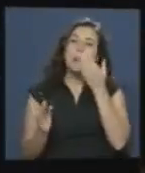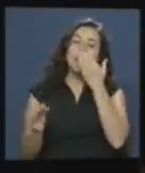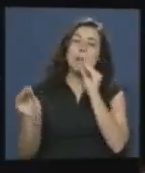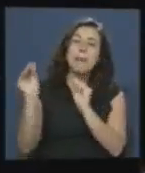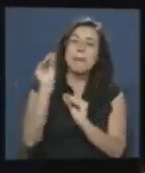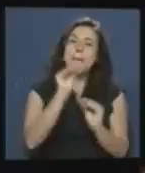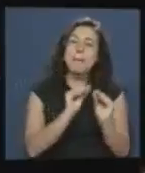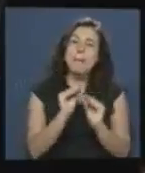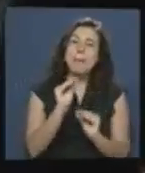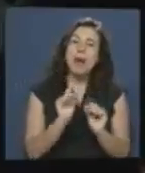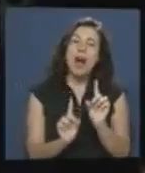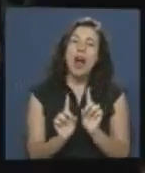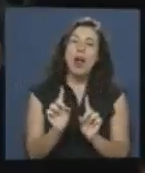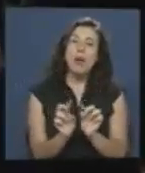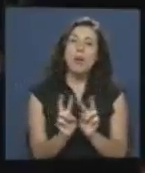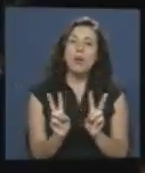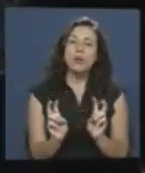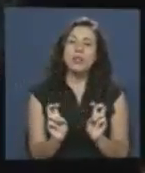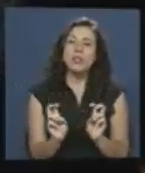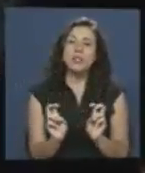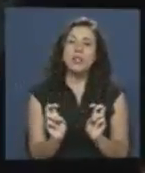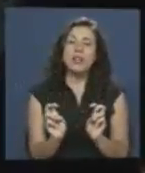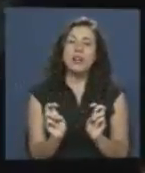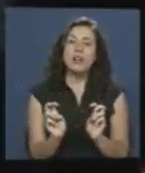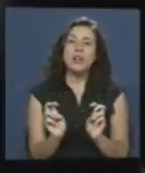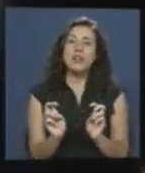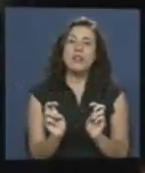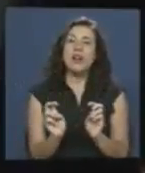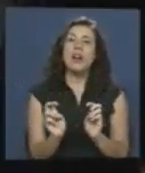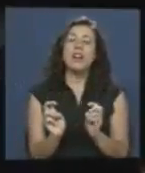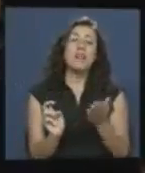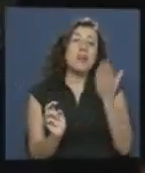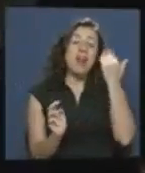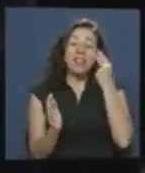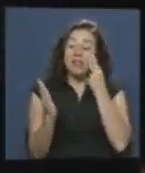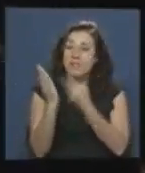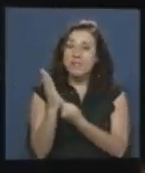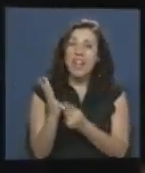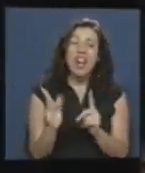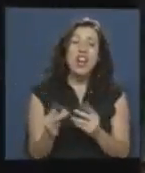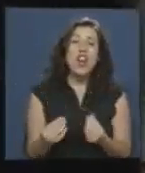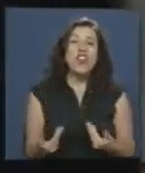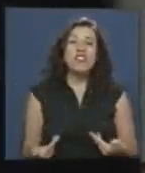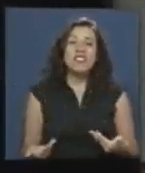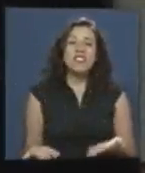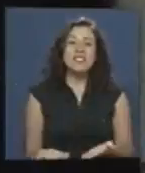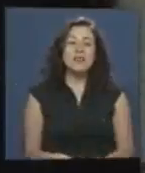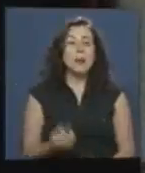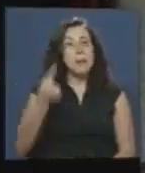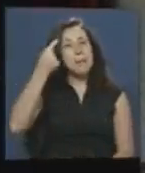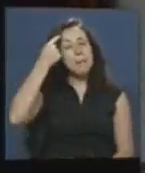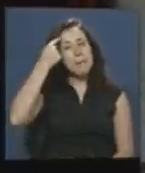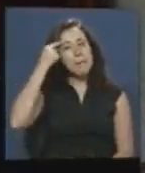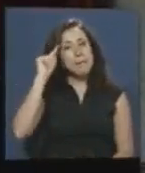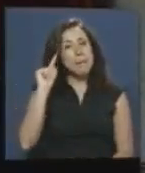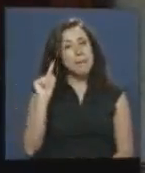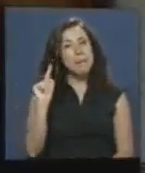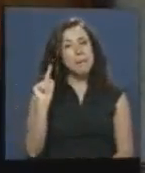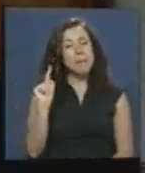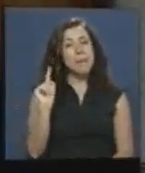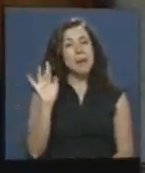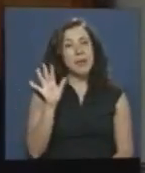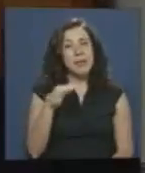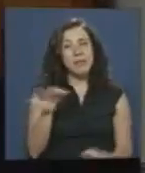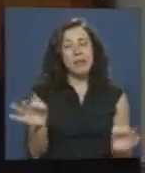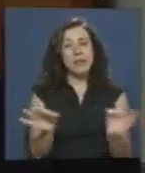perfeccionar determinadas materias que habían demostrado su completa inutilidad. Sin embargo, es preciso anticipar